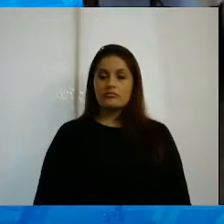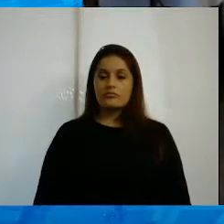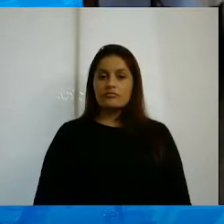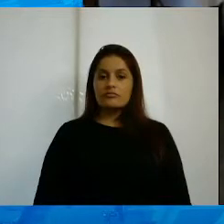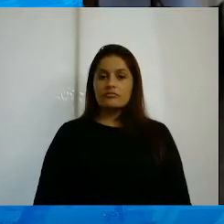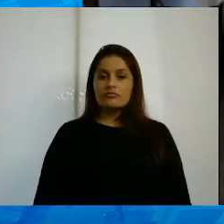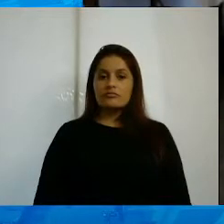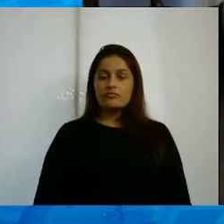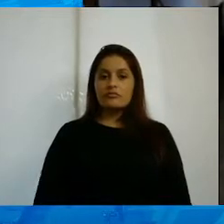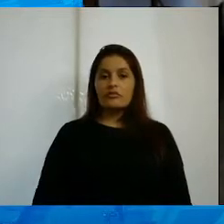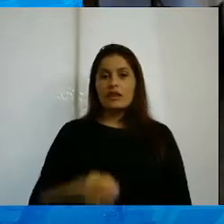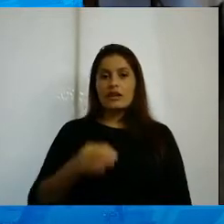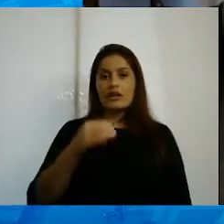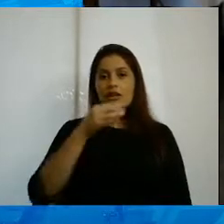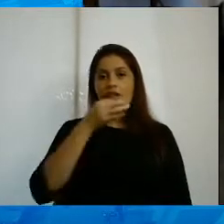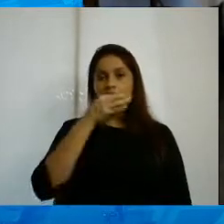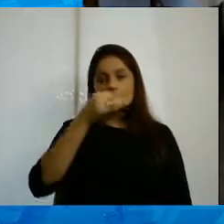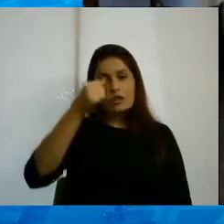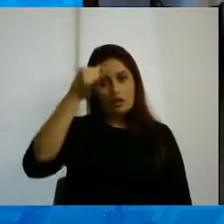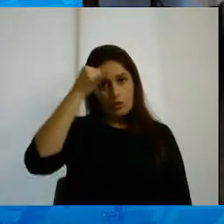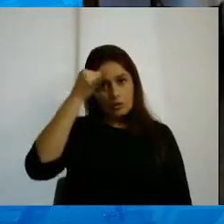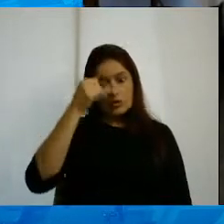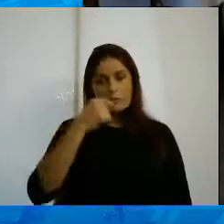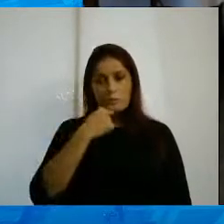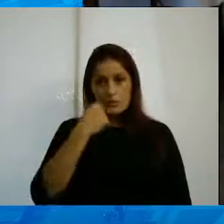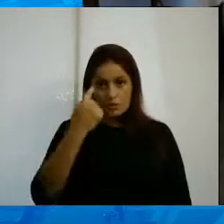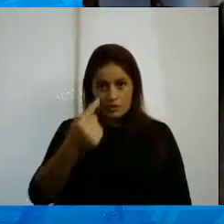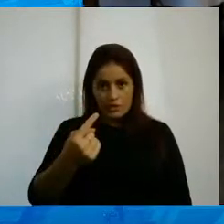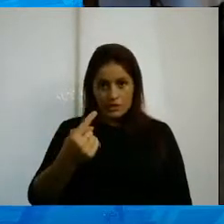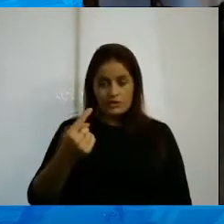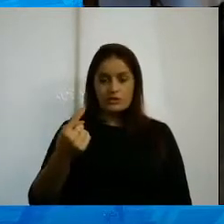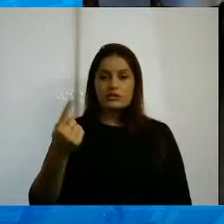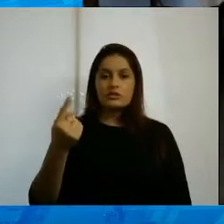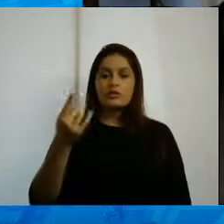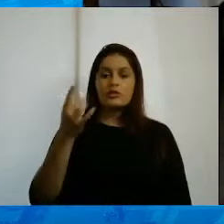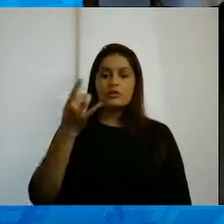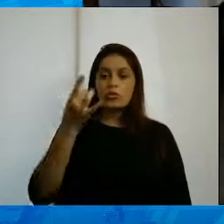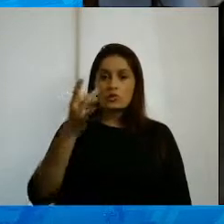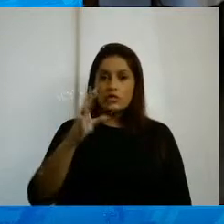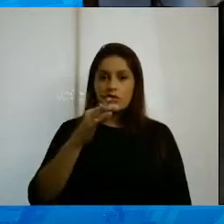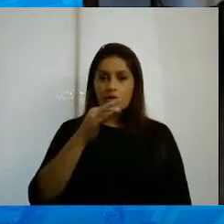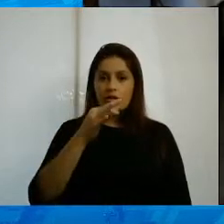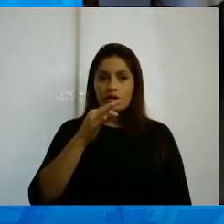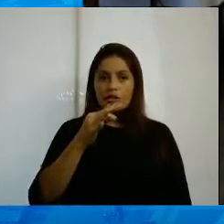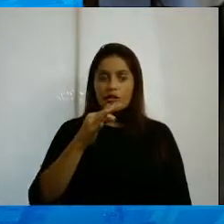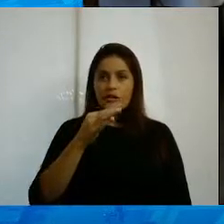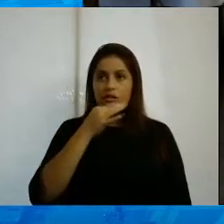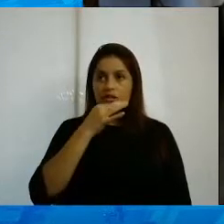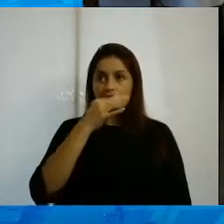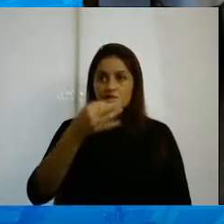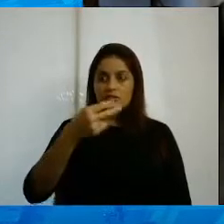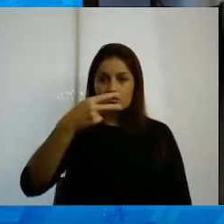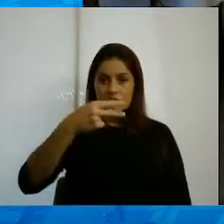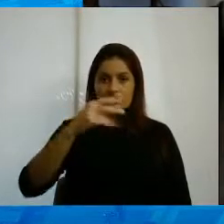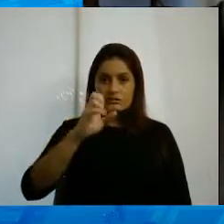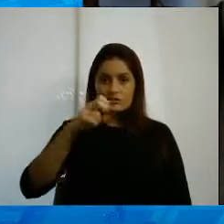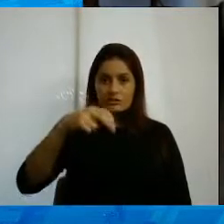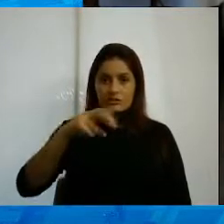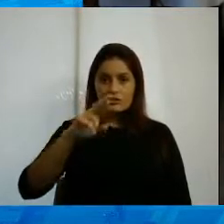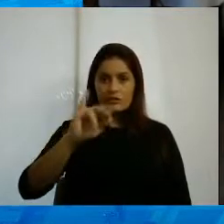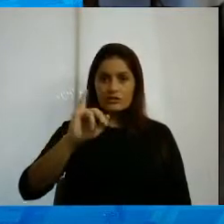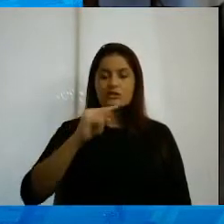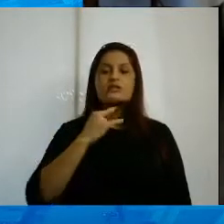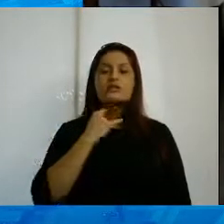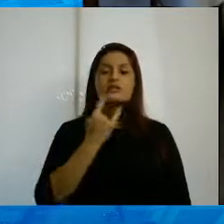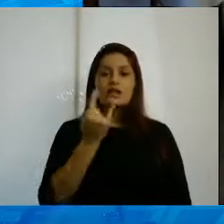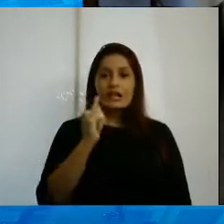Martínez. Disculpe, concejal. Solamente para complementar lo dicho por el concejal Enrique, que aludió al informe en cuestión,